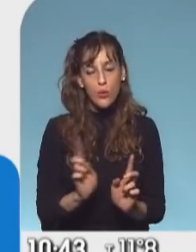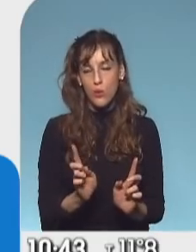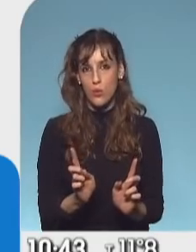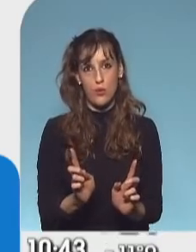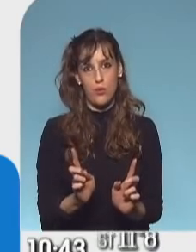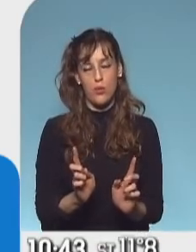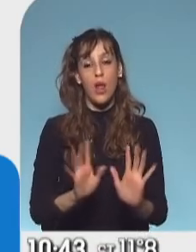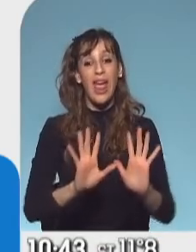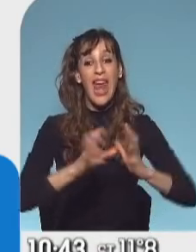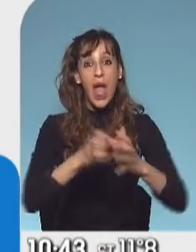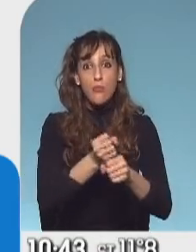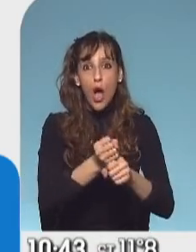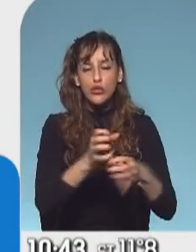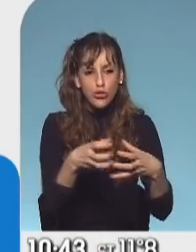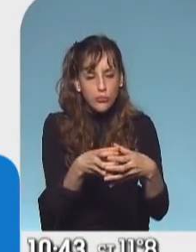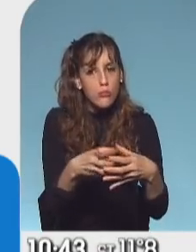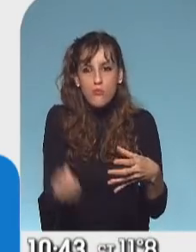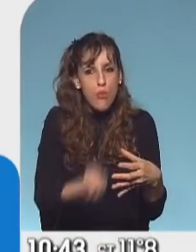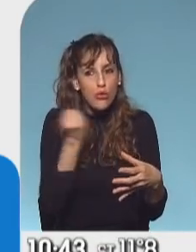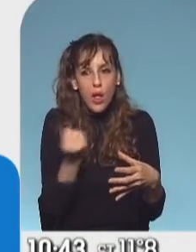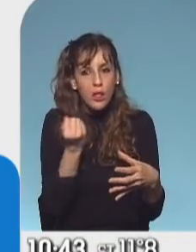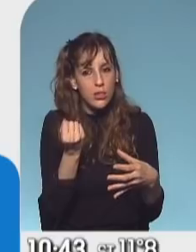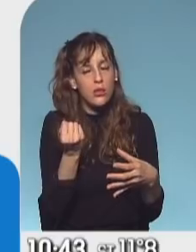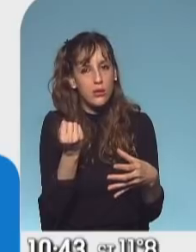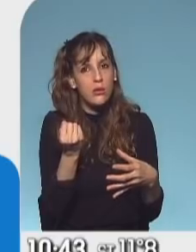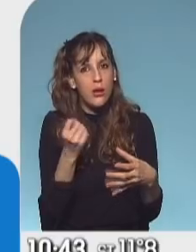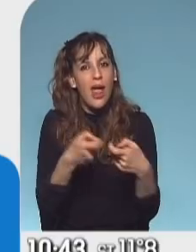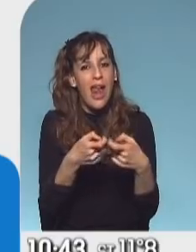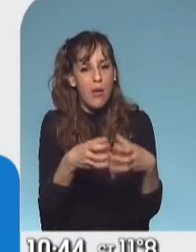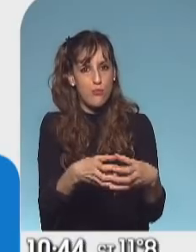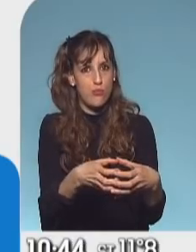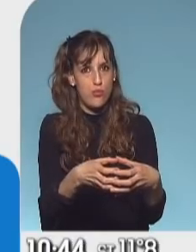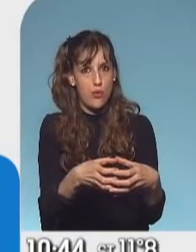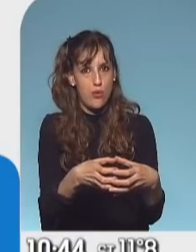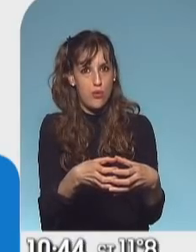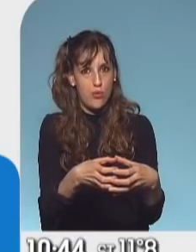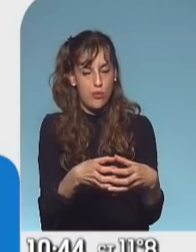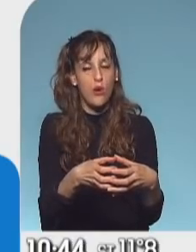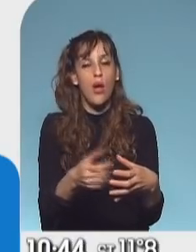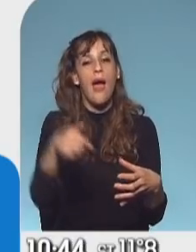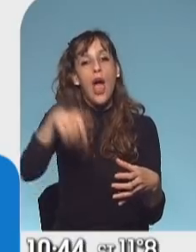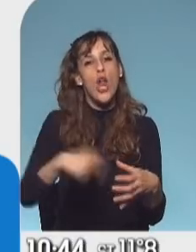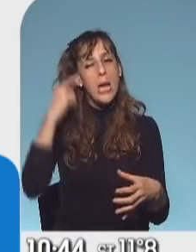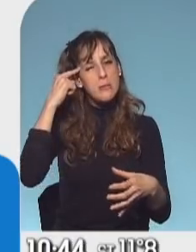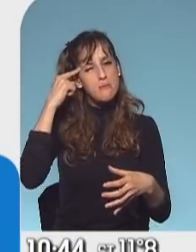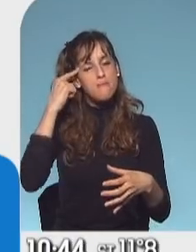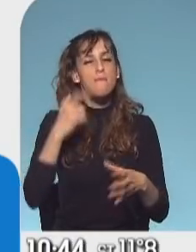gremios importantísimos en sus manos. Me paro un segundo en el gremio de la